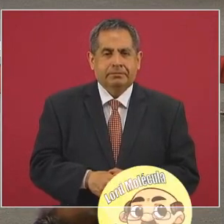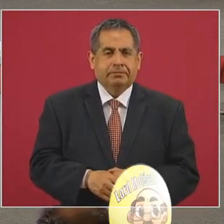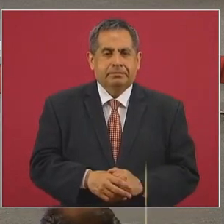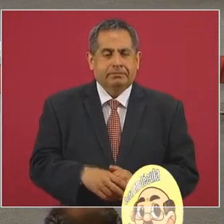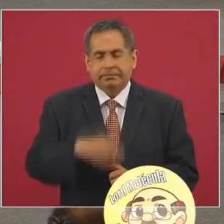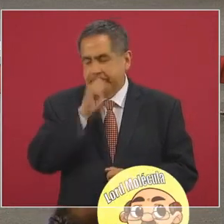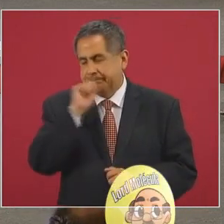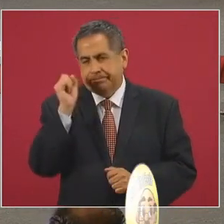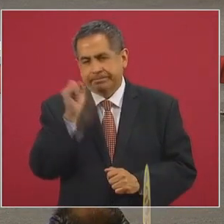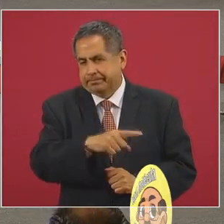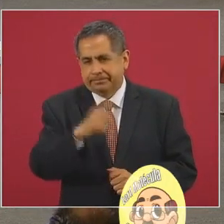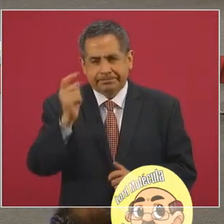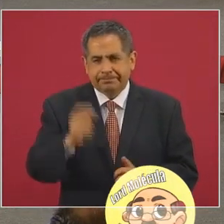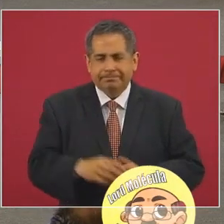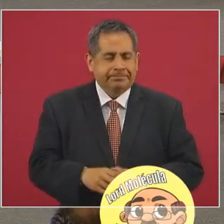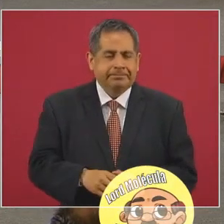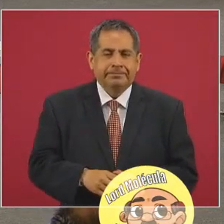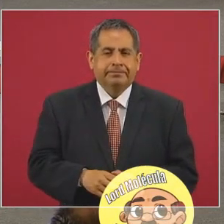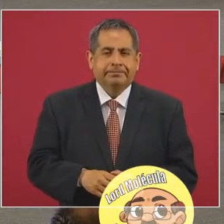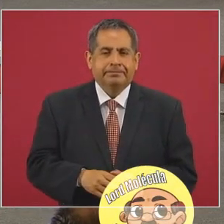Lo mismo.